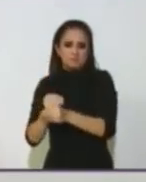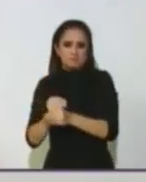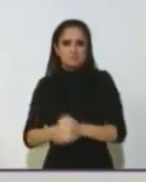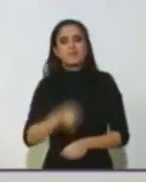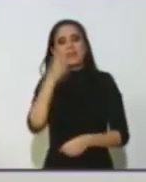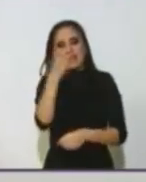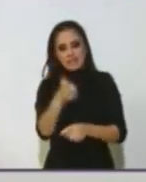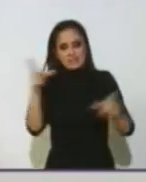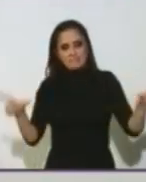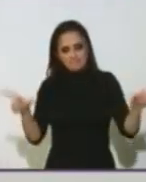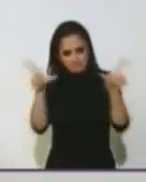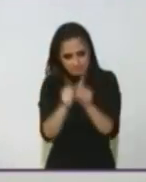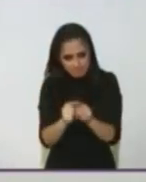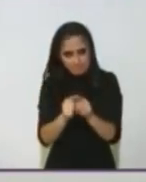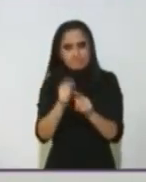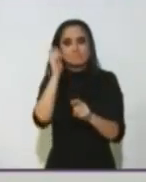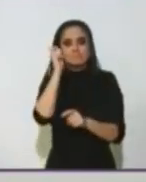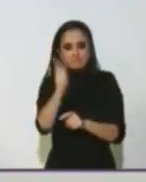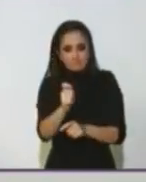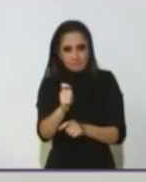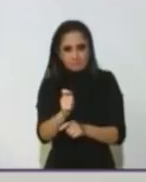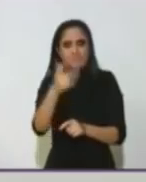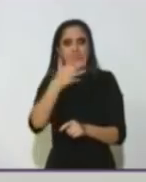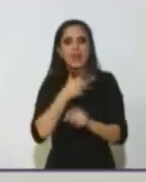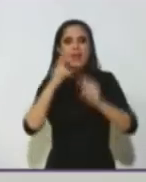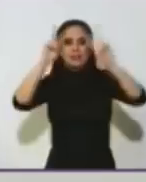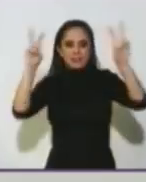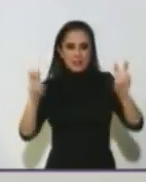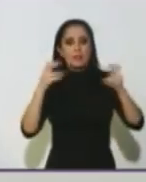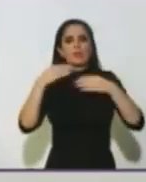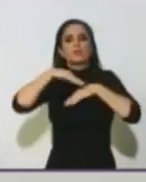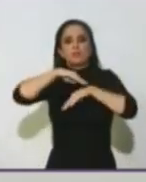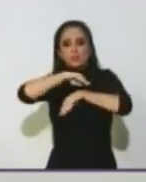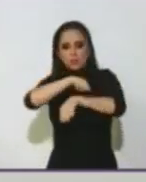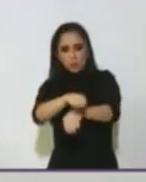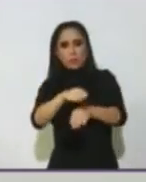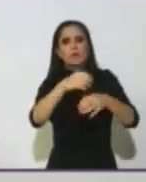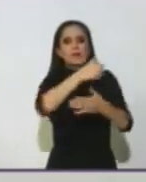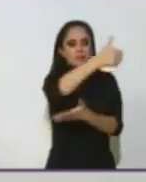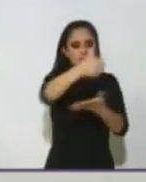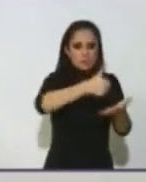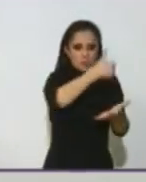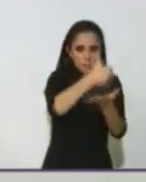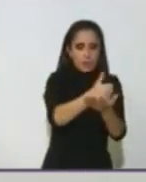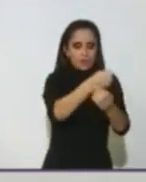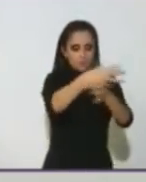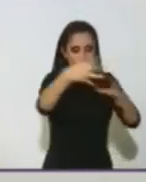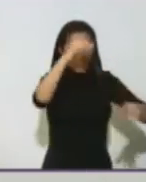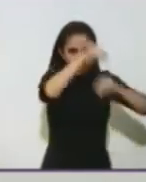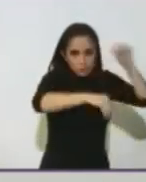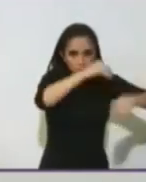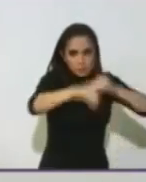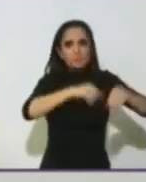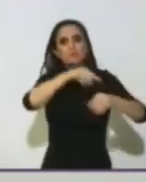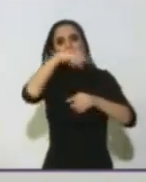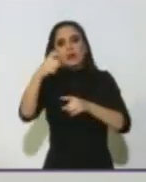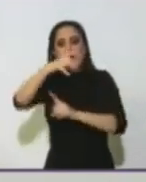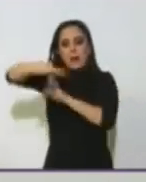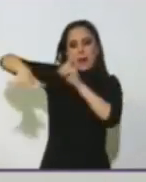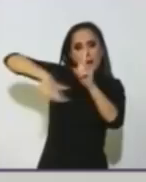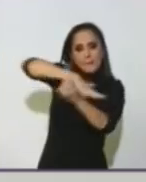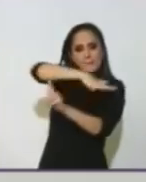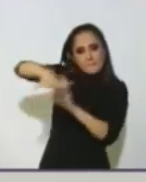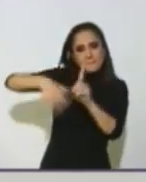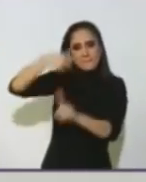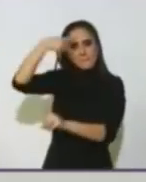ronda que tiene que ver con el tema urbanismo y sustentabilidad un minuto mikel arriola partido